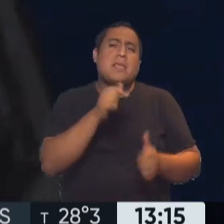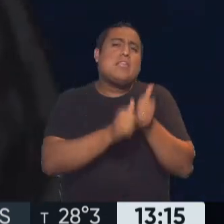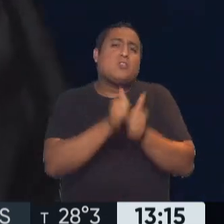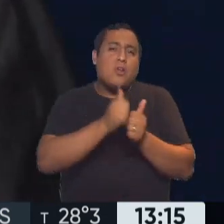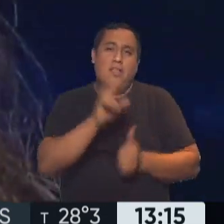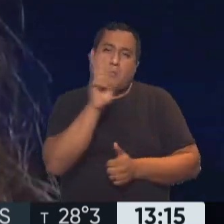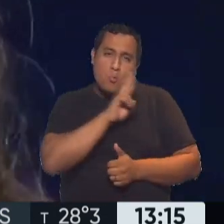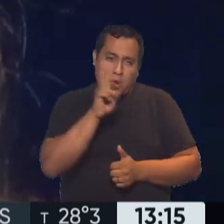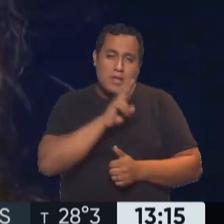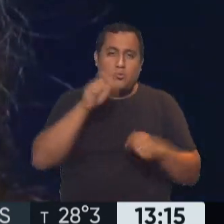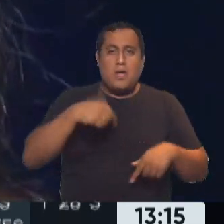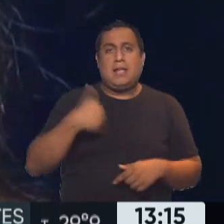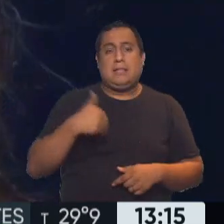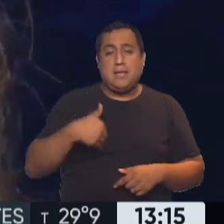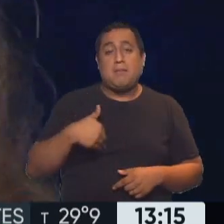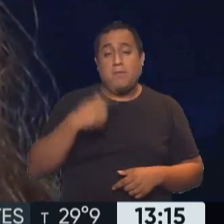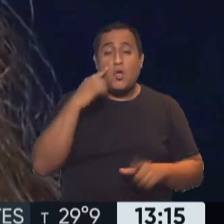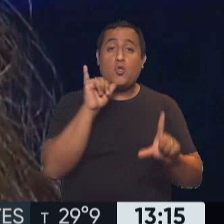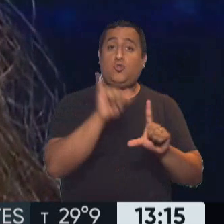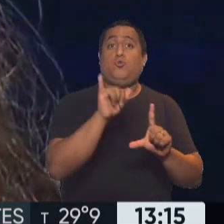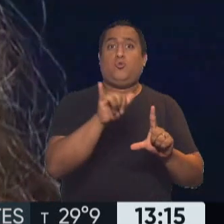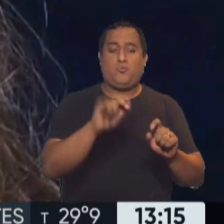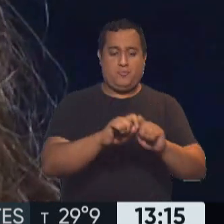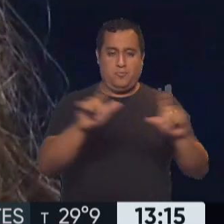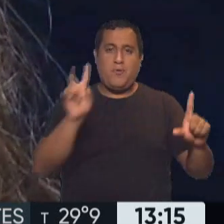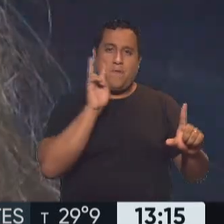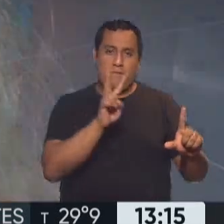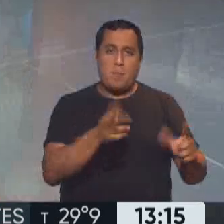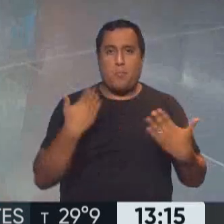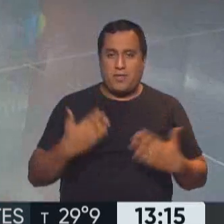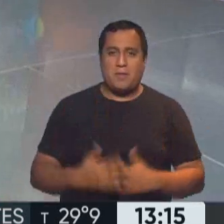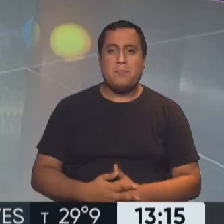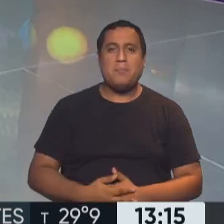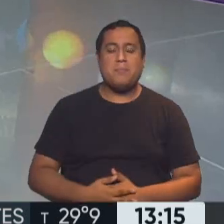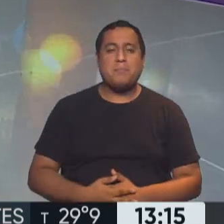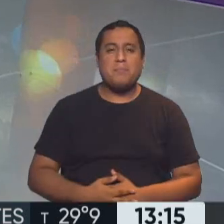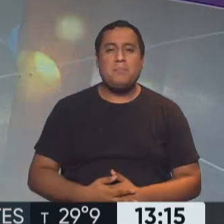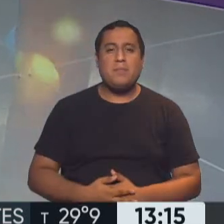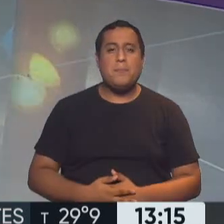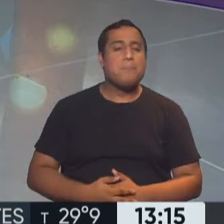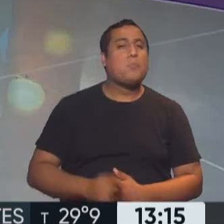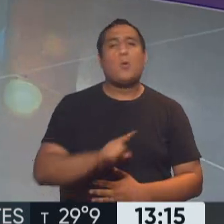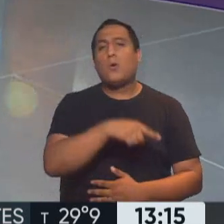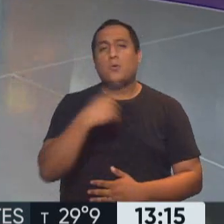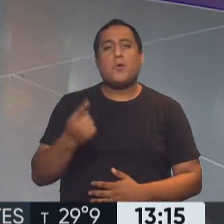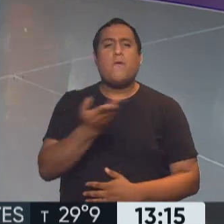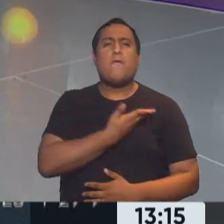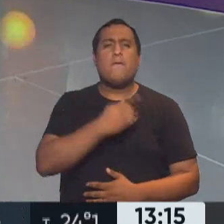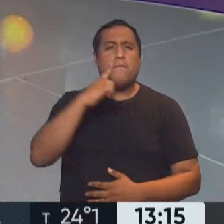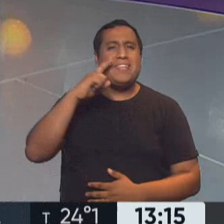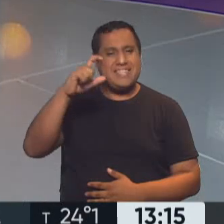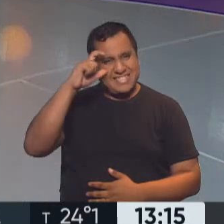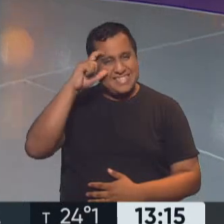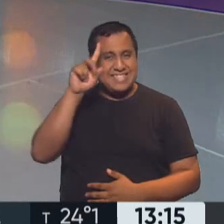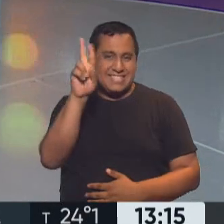de mujeres argentinas que se puede ver en el mundo desde la plataforma YouTube. Vamos a hablar del FICER, que hoy